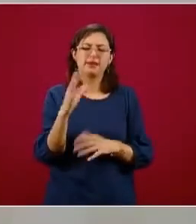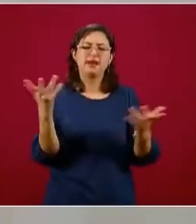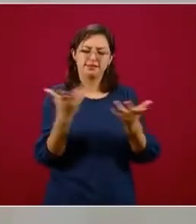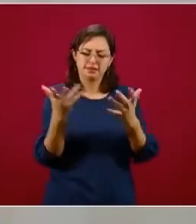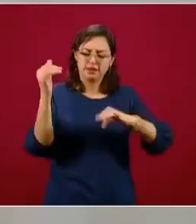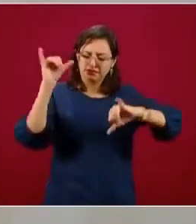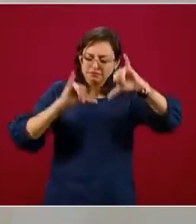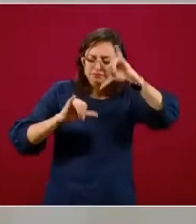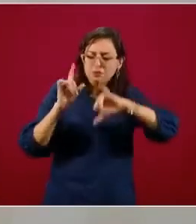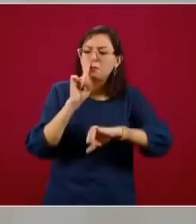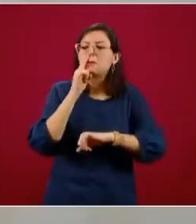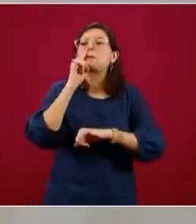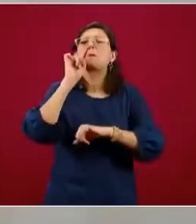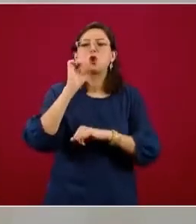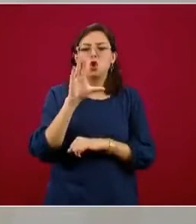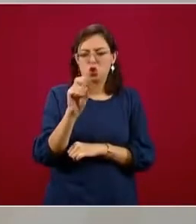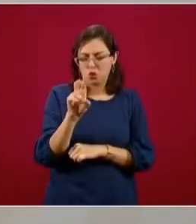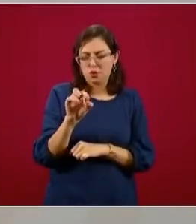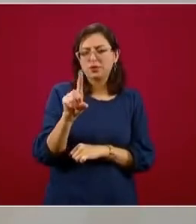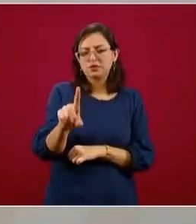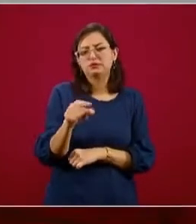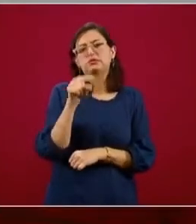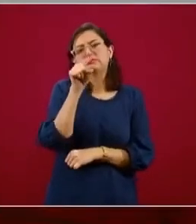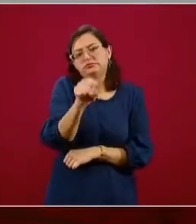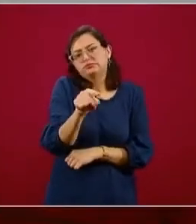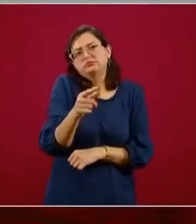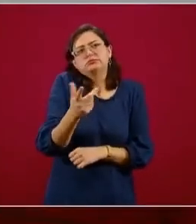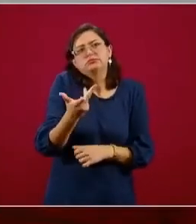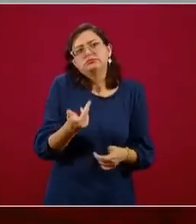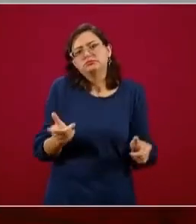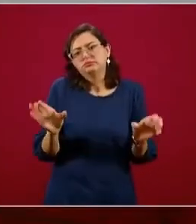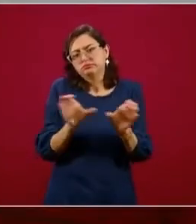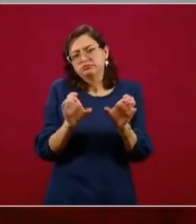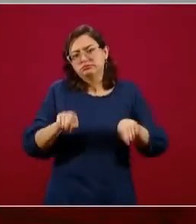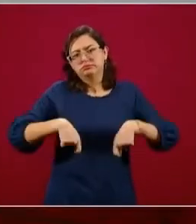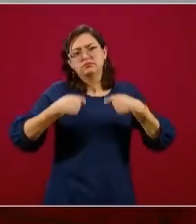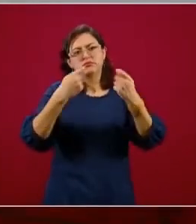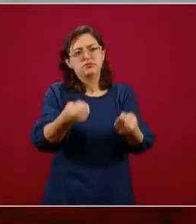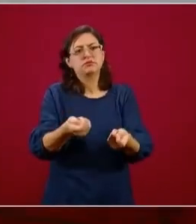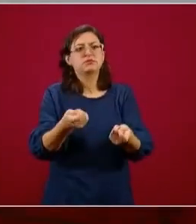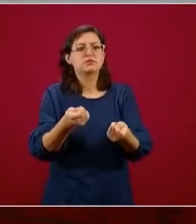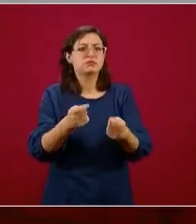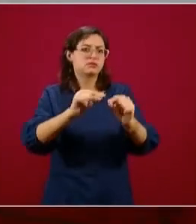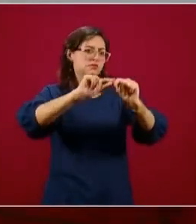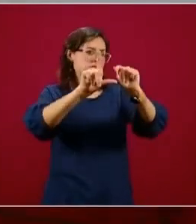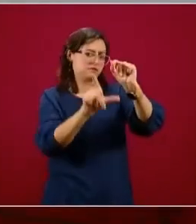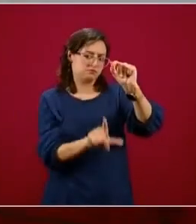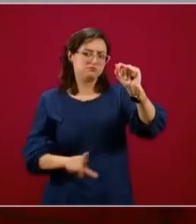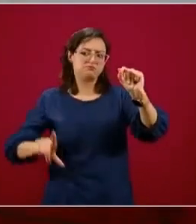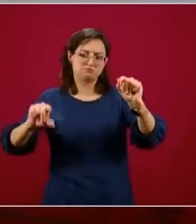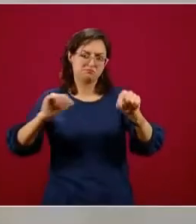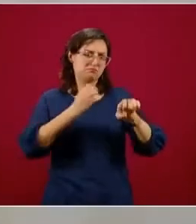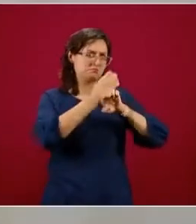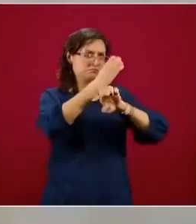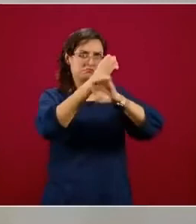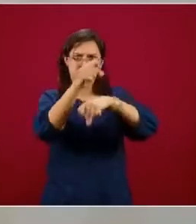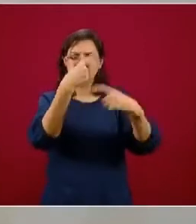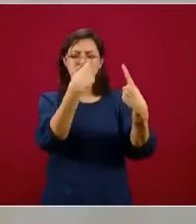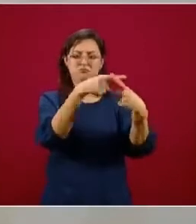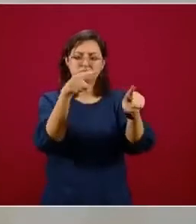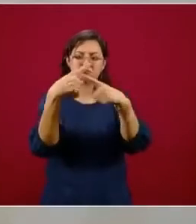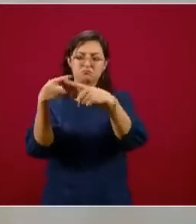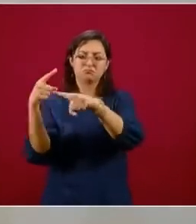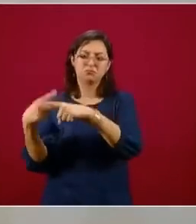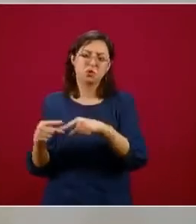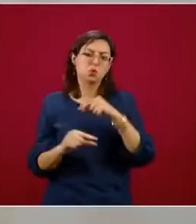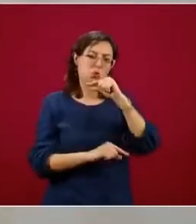y que además varios de ellos son redes o cadenas nacionales que en su momento operan en diferentes estados. Entonces digamos que ha sido